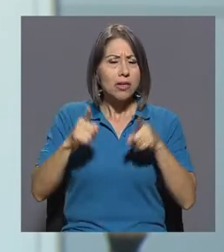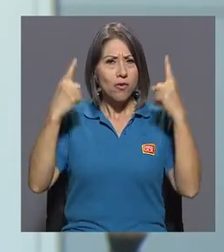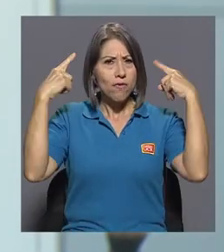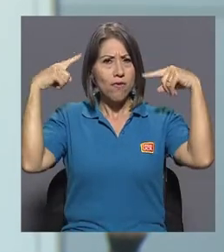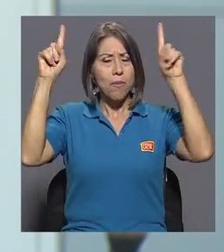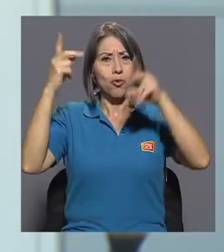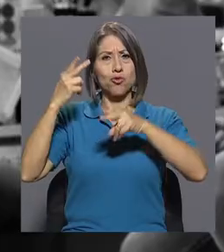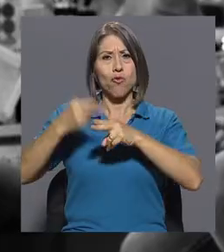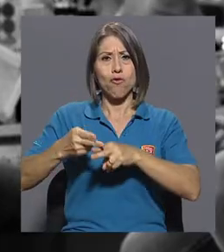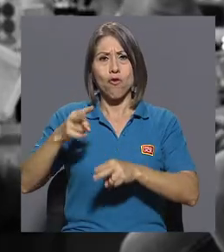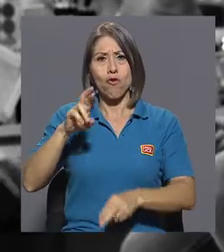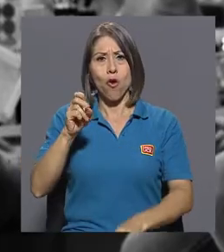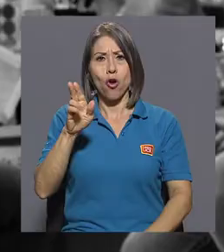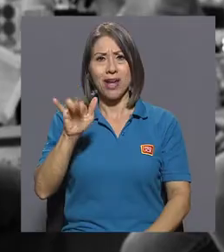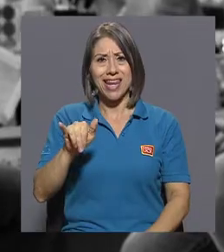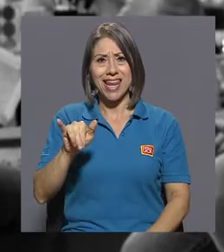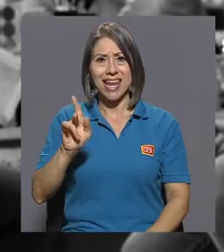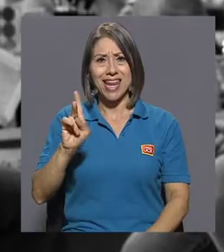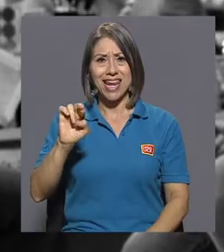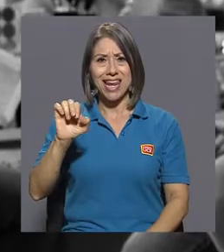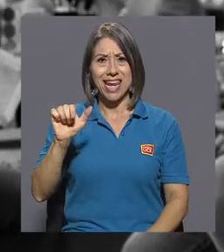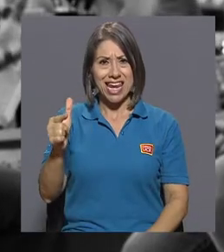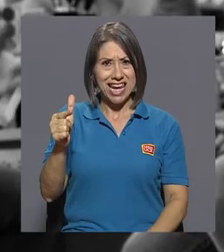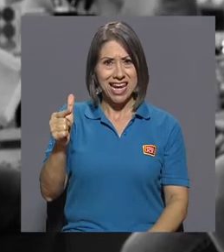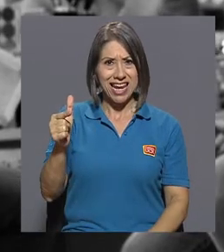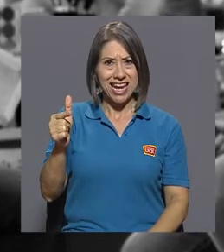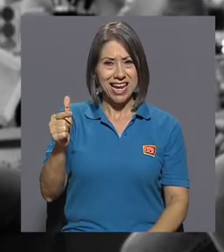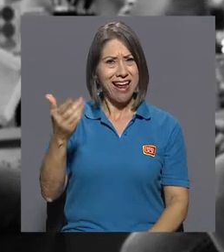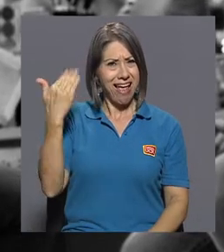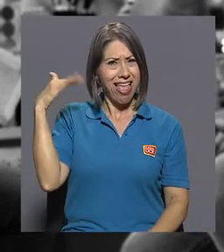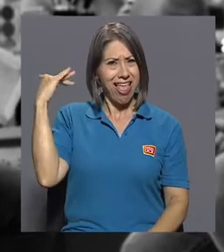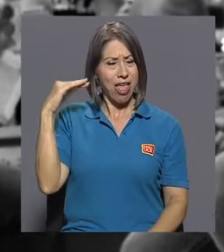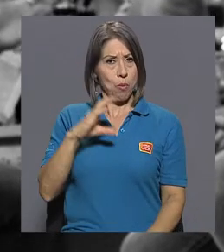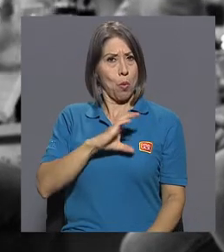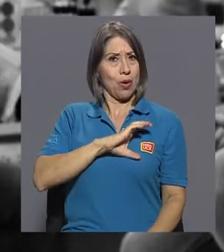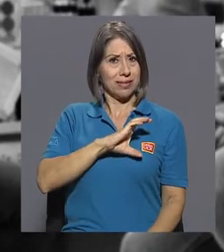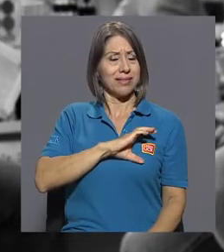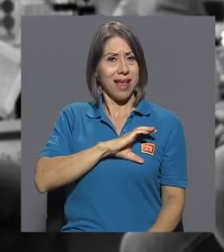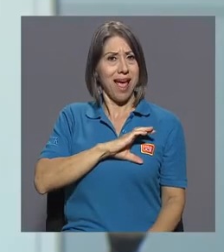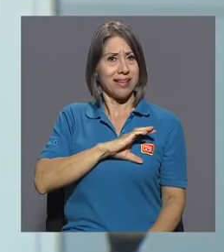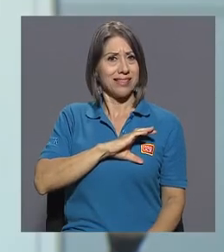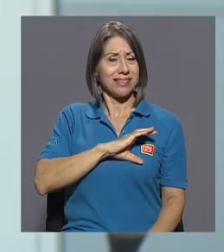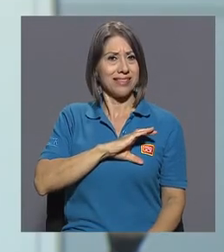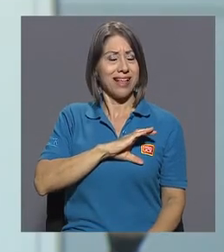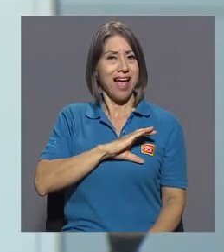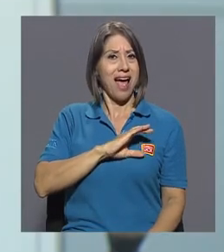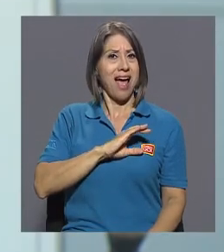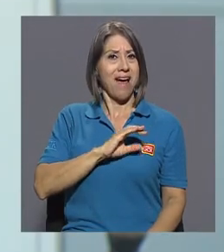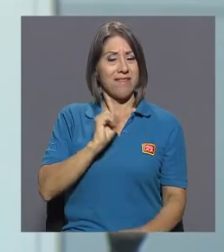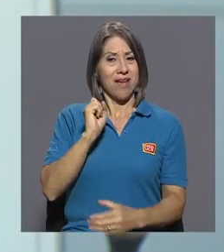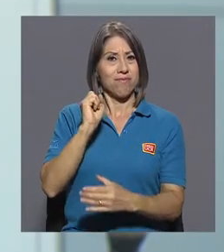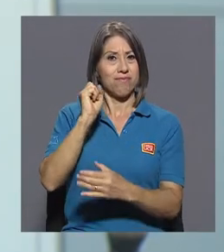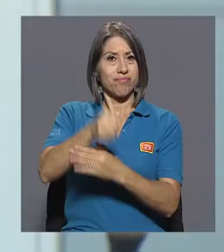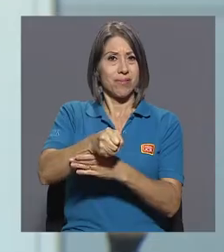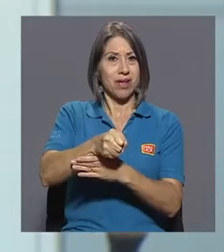King, que los policías se habían pegado a un muchacho y cuando lo encontraron no